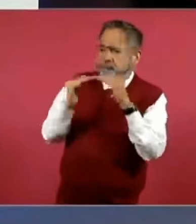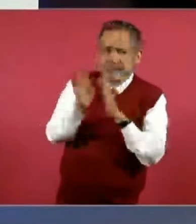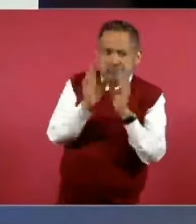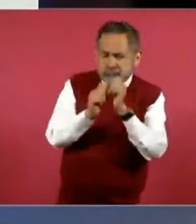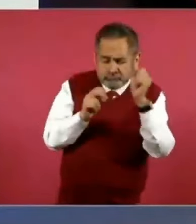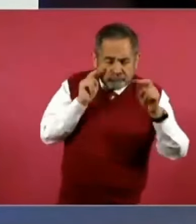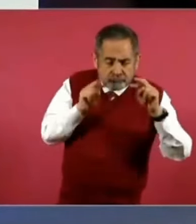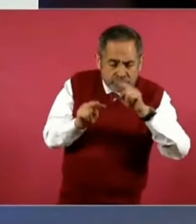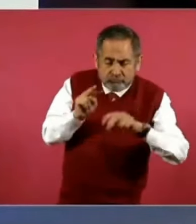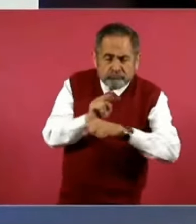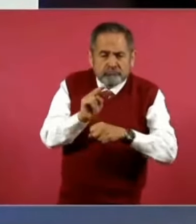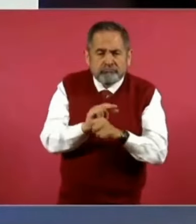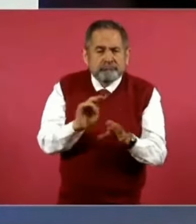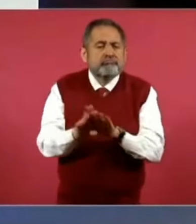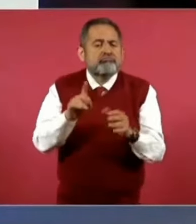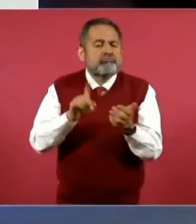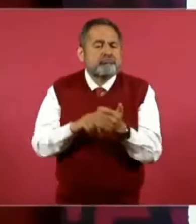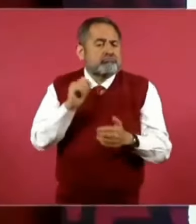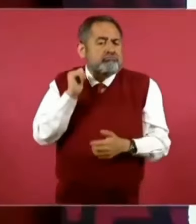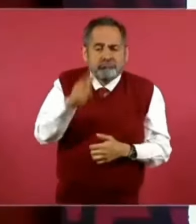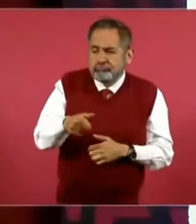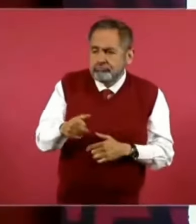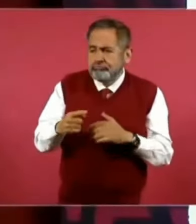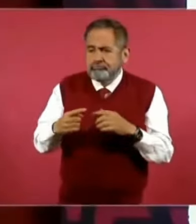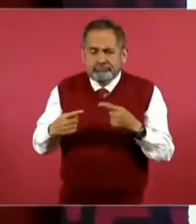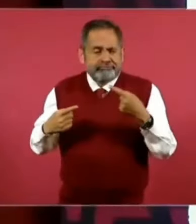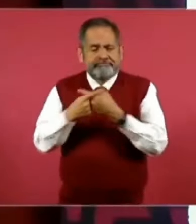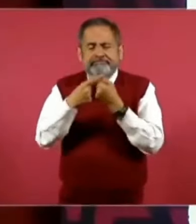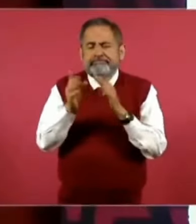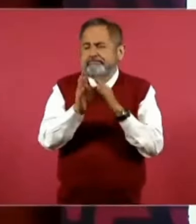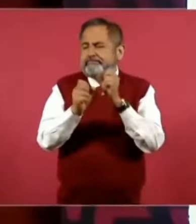constitucional como las acciones de inconstitucionalidad